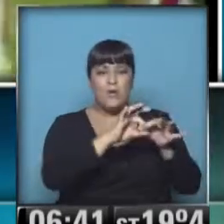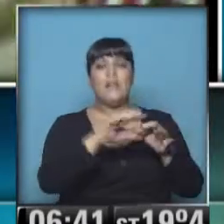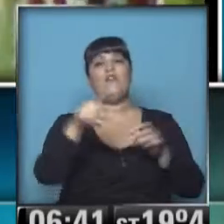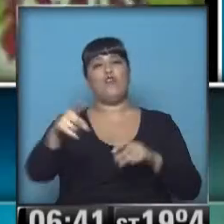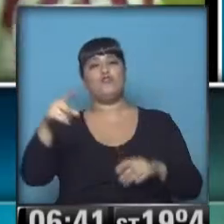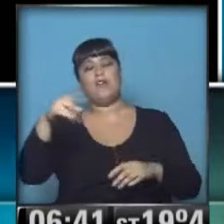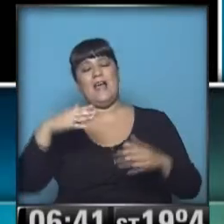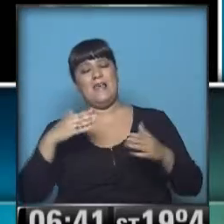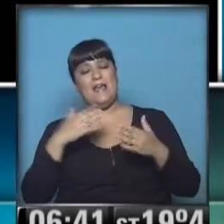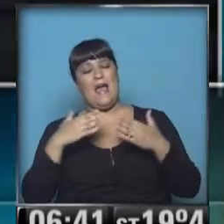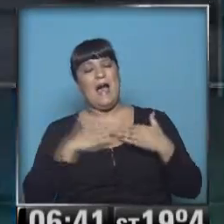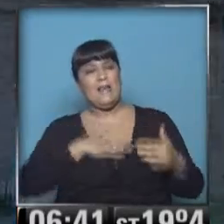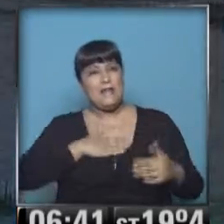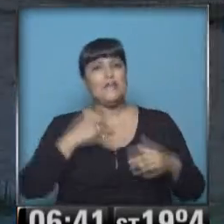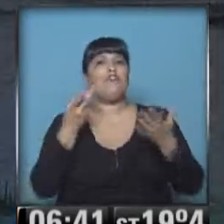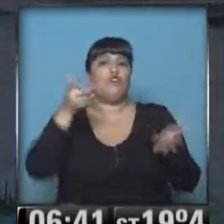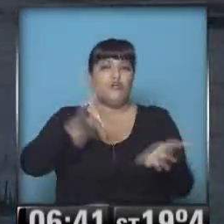suspenderse.